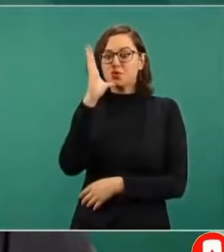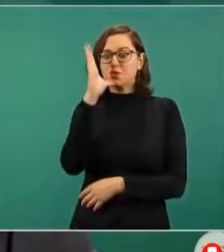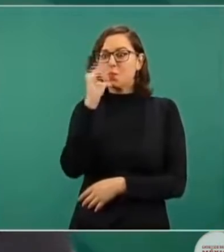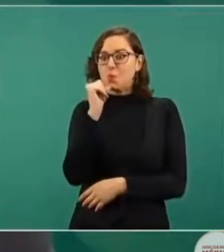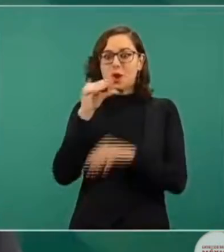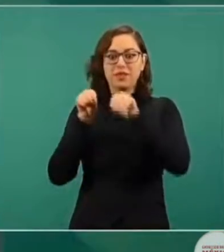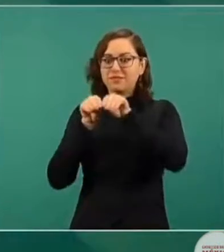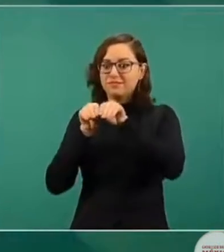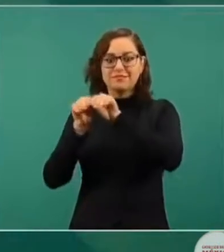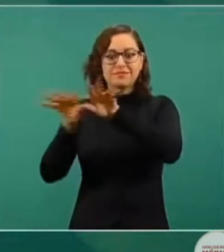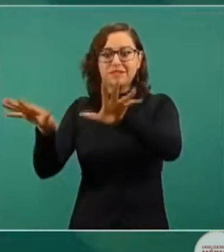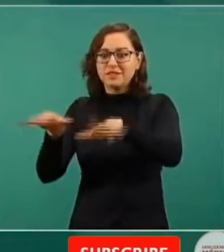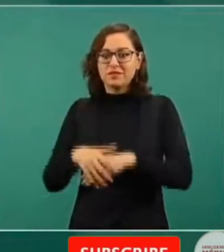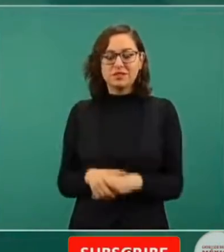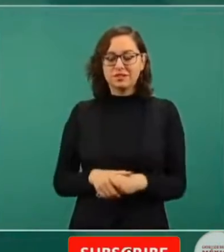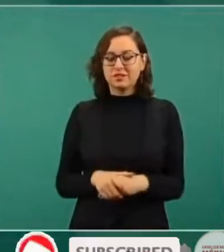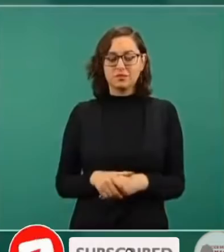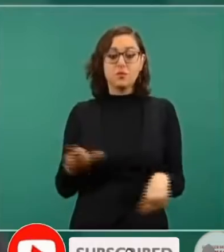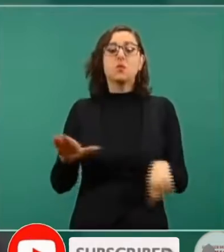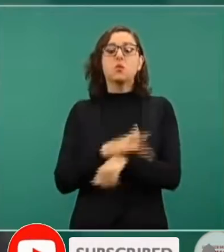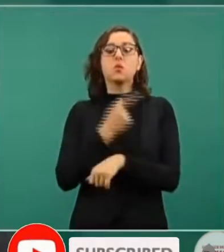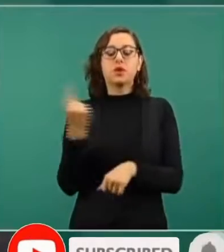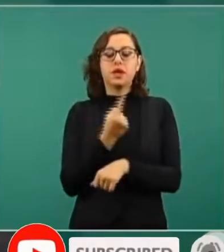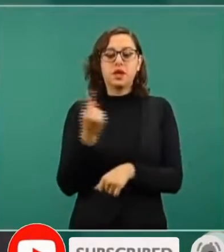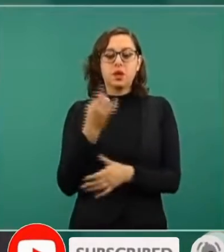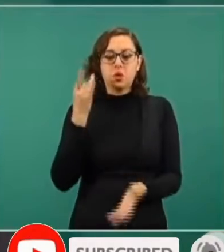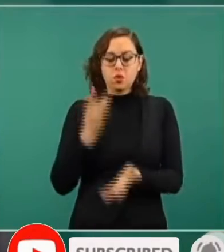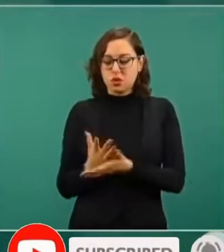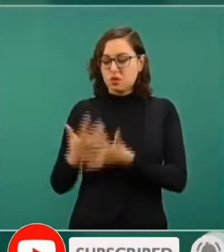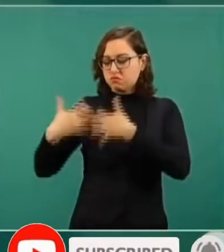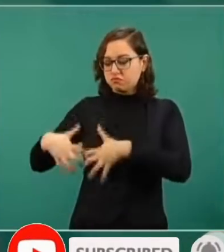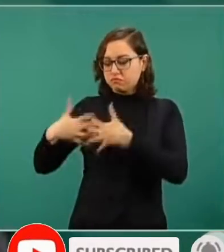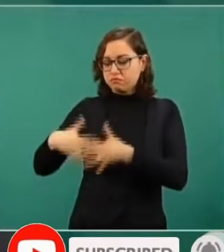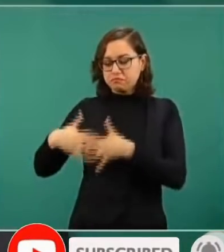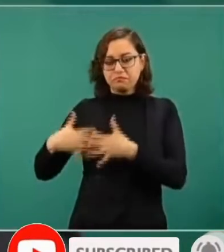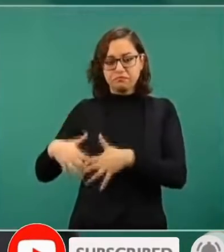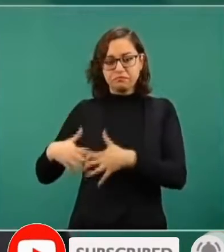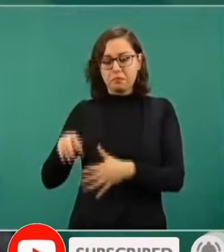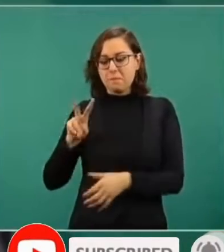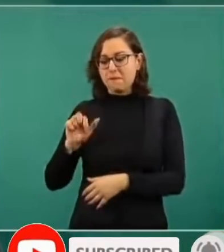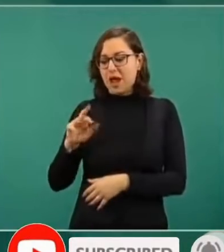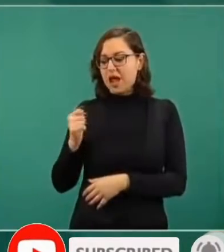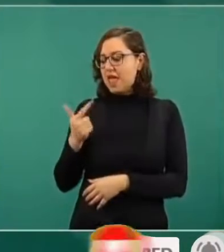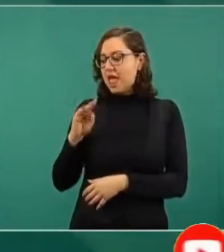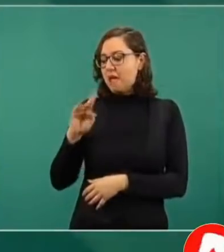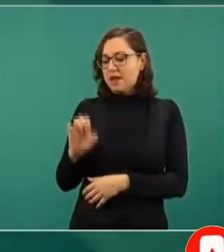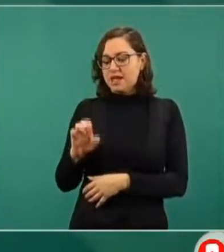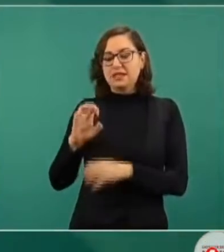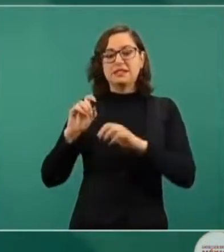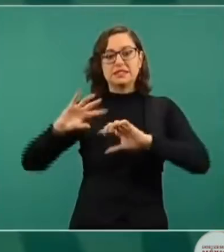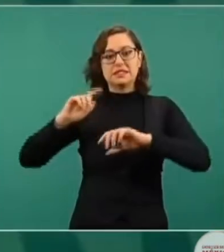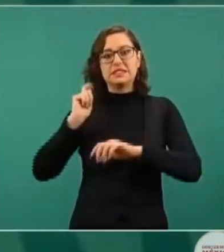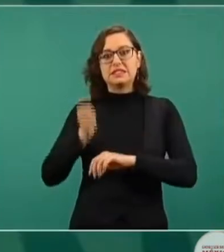porque dice nada más hay que considerar el costo del combustible, el costo variado, y no toda la inversión